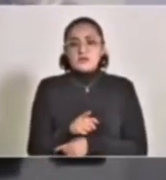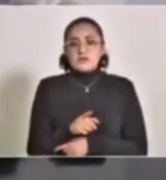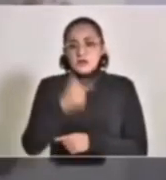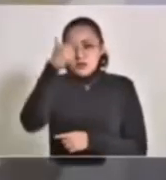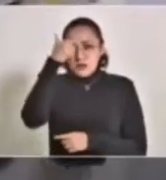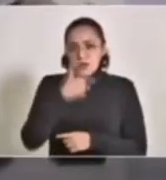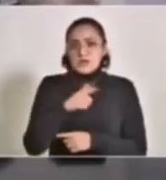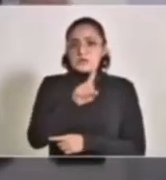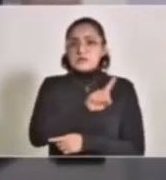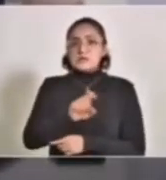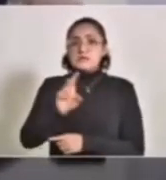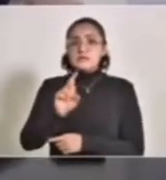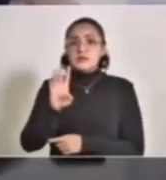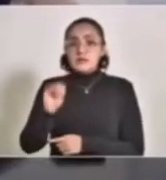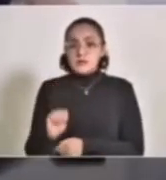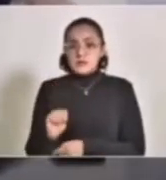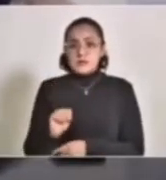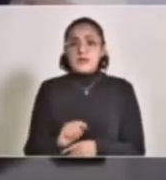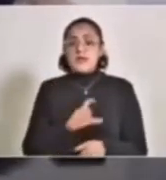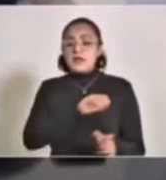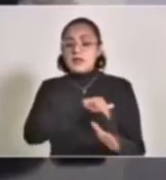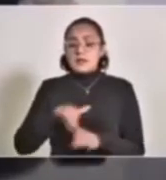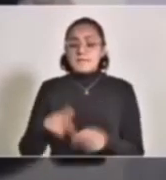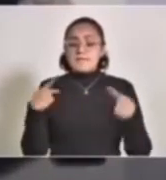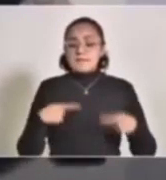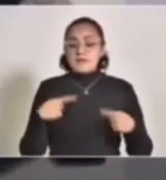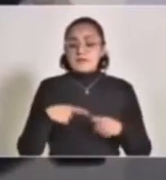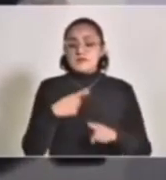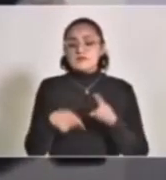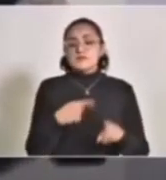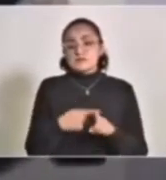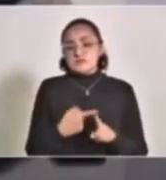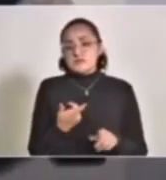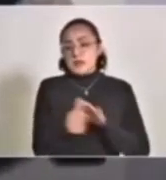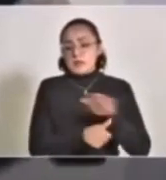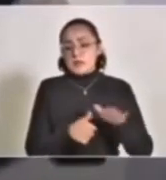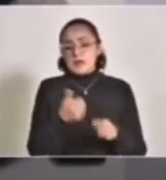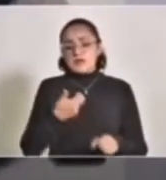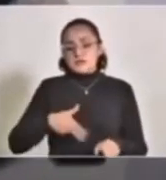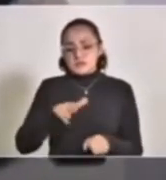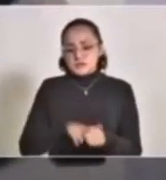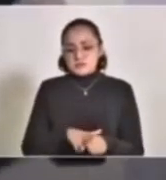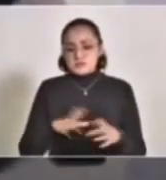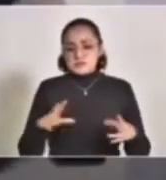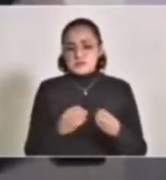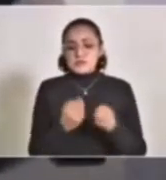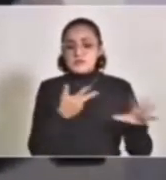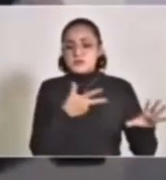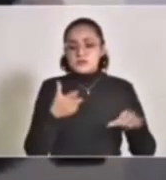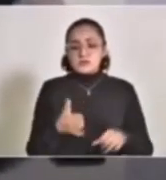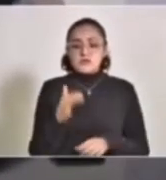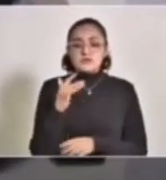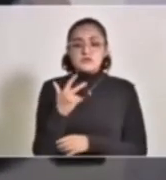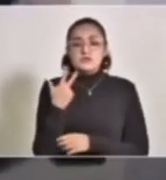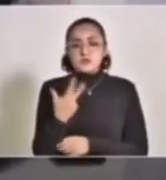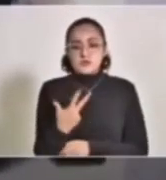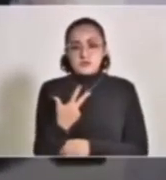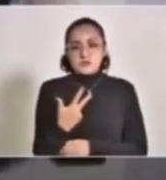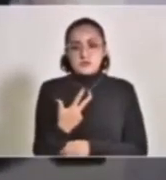la noche, 139. Tenemos casos activos, incluyendo ambulatorios y hospitalizados,